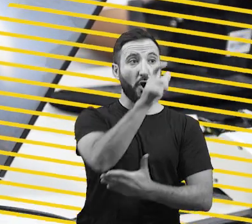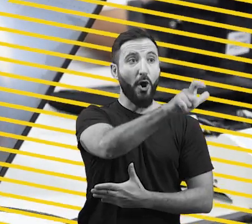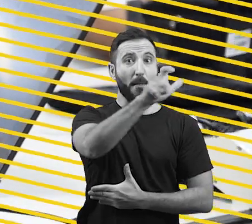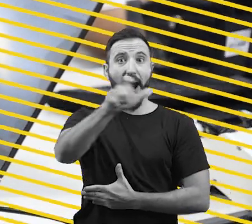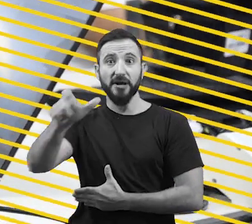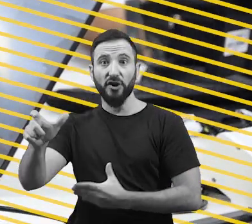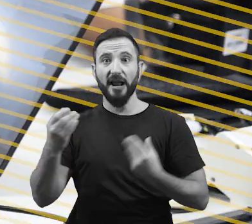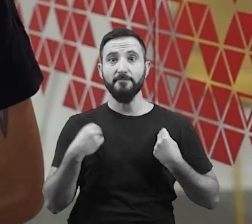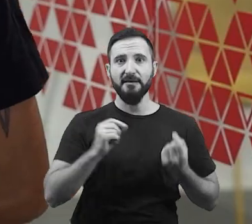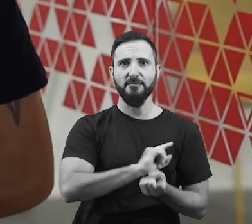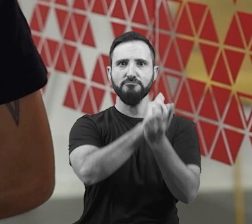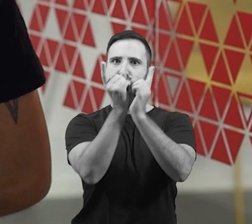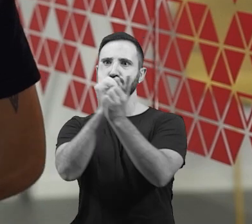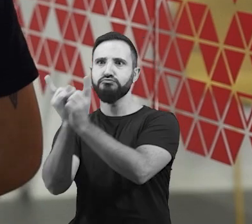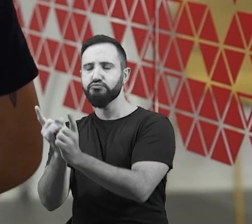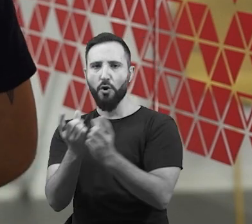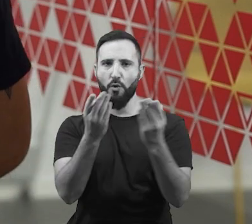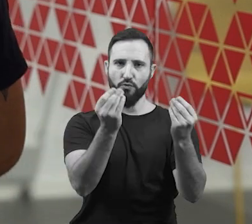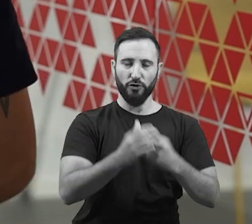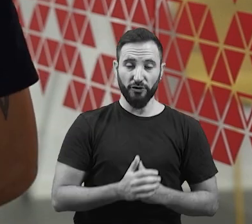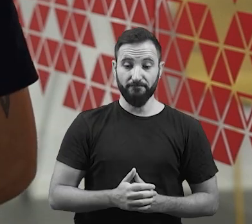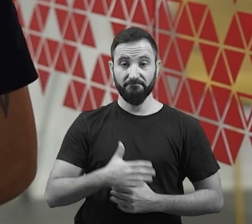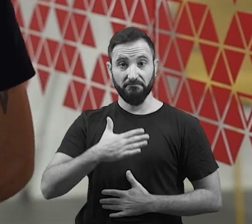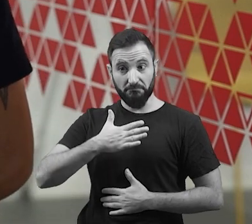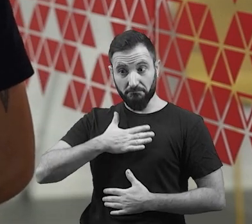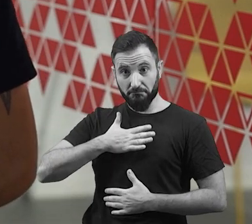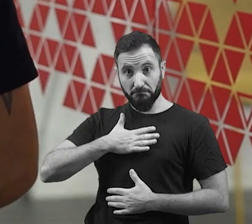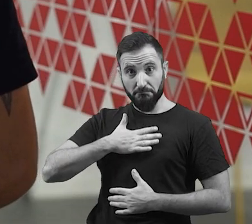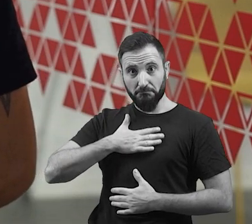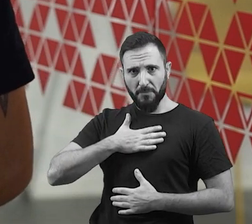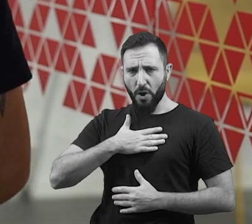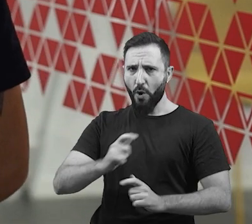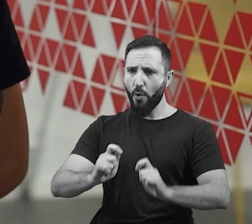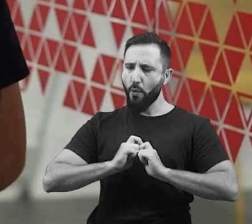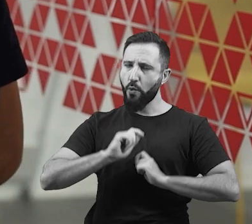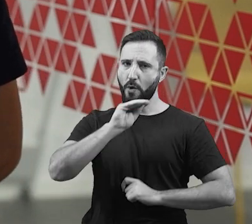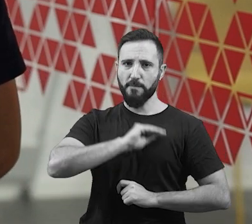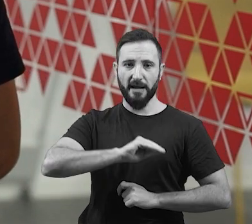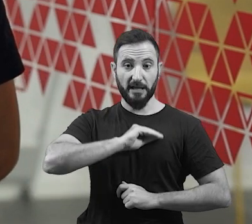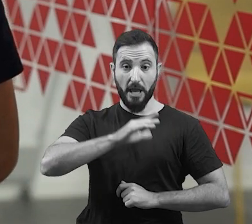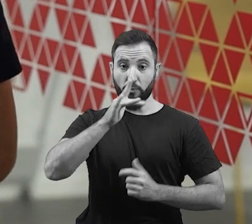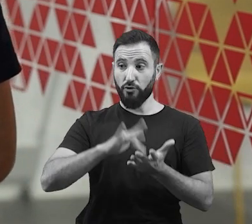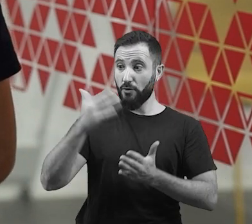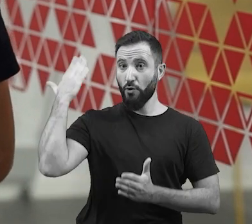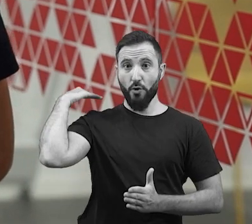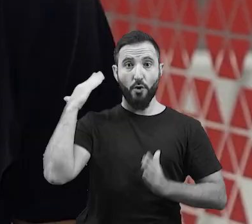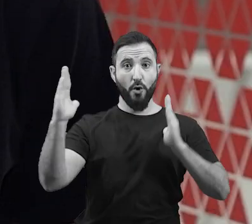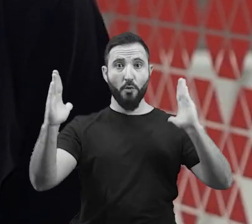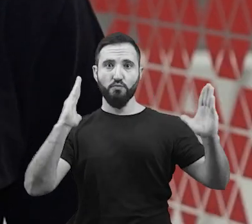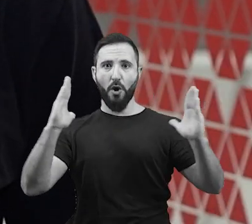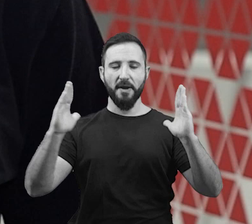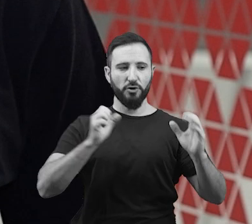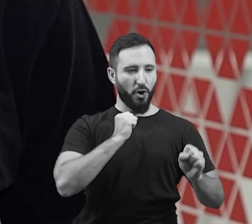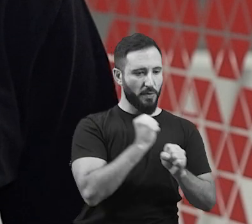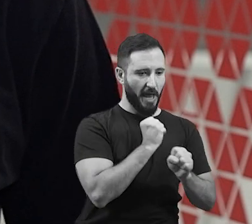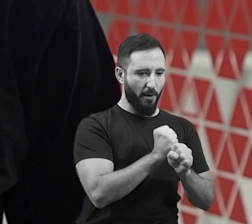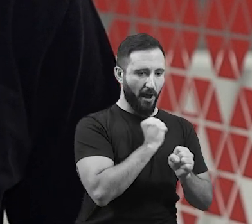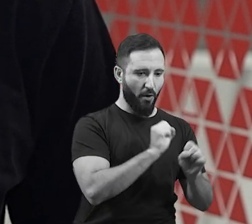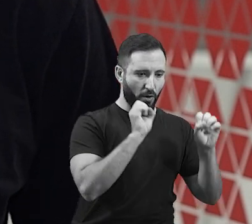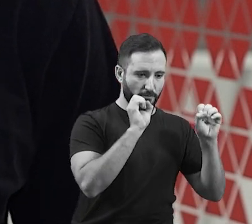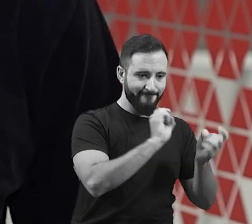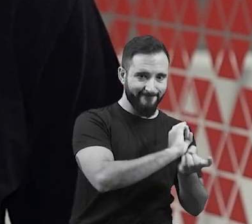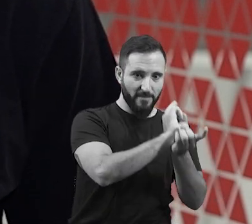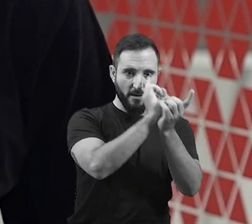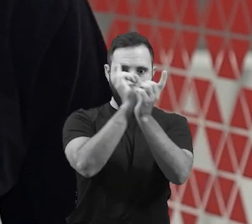es seguir haciéndolo. Me ha aportado bastante porque a mí me ha pillado en un momento de cambio de gremio. Estaba un poco así sin